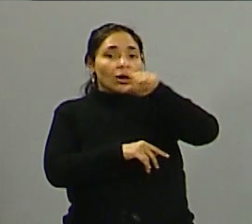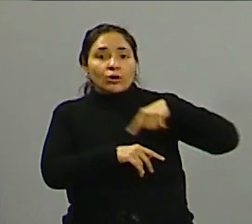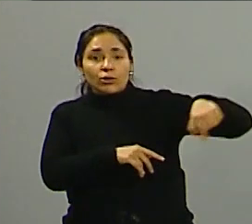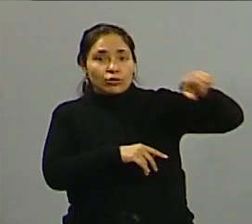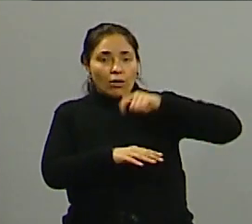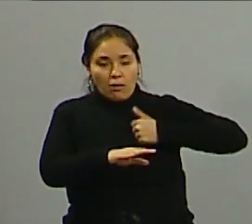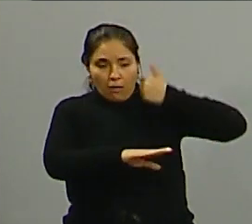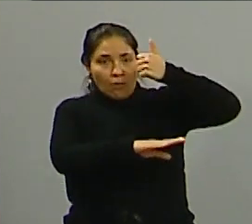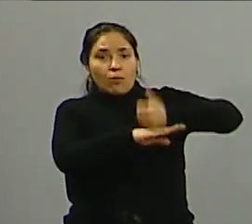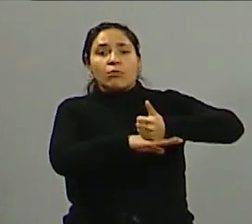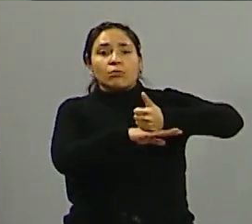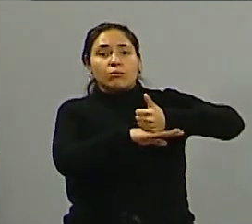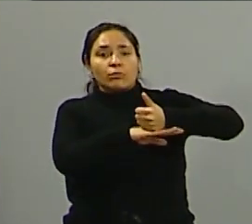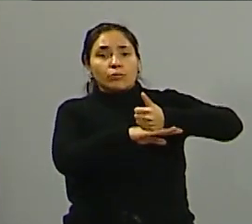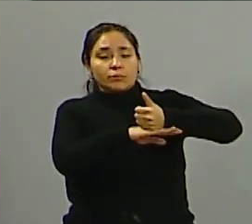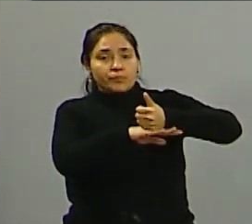Se suman